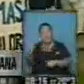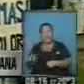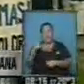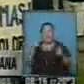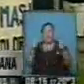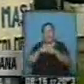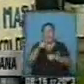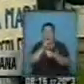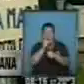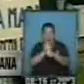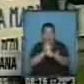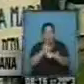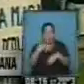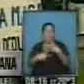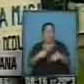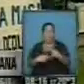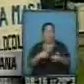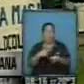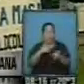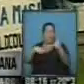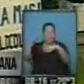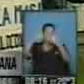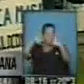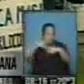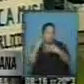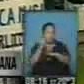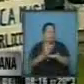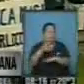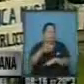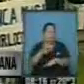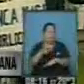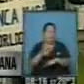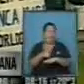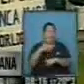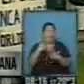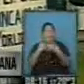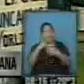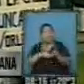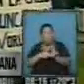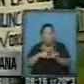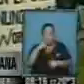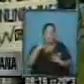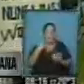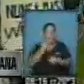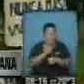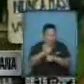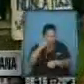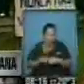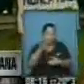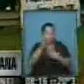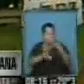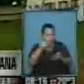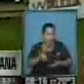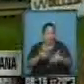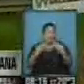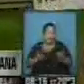la cooperativa de trabajadores pueda continuar con la gestión, que bueno, que tantos percances tiene, pero que tiene trabajo, tiene demanda,